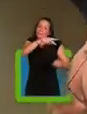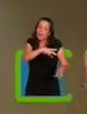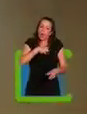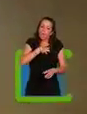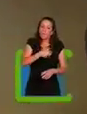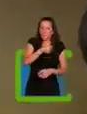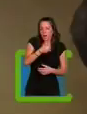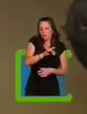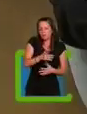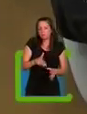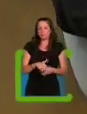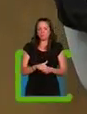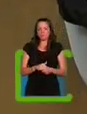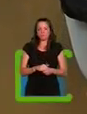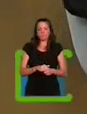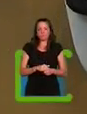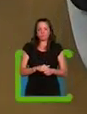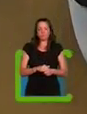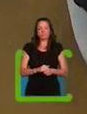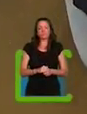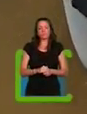pues les cuesta más trabajo.